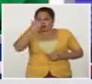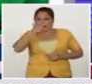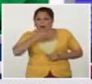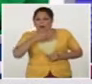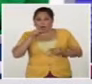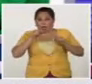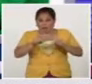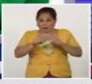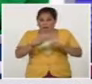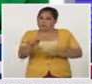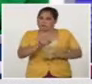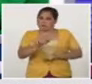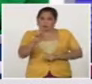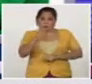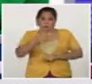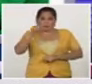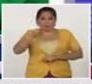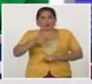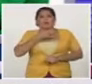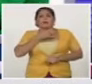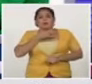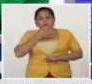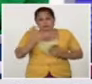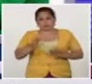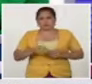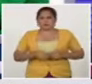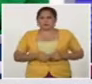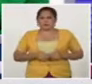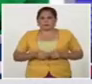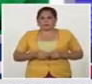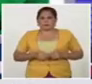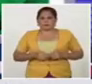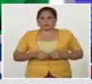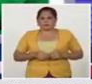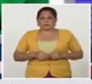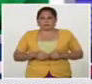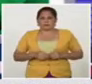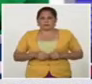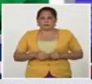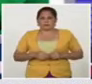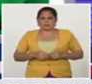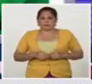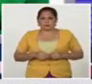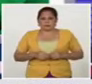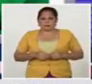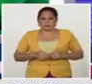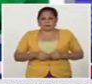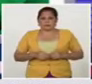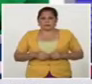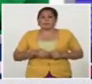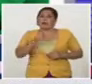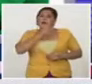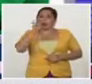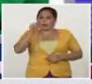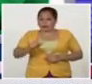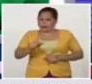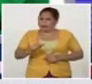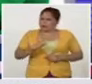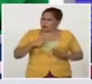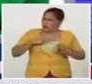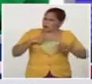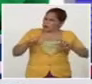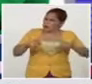realmente es 1 de enero. 1 de enero. Correcto, rectificamos esa situación. Bueno, Adiel, sí, volviendo a la